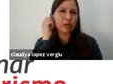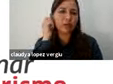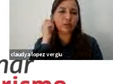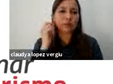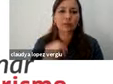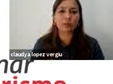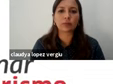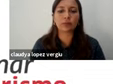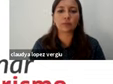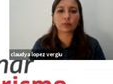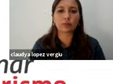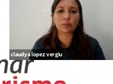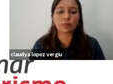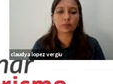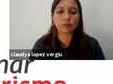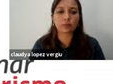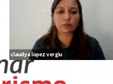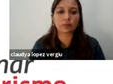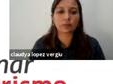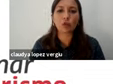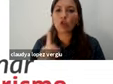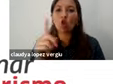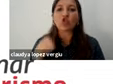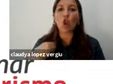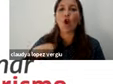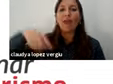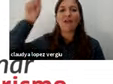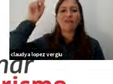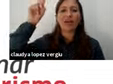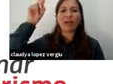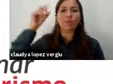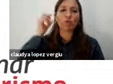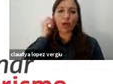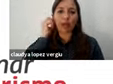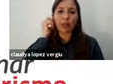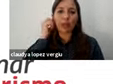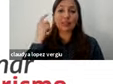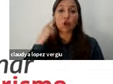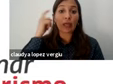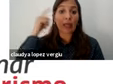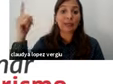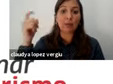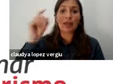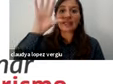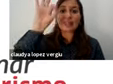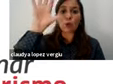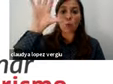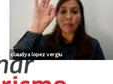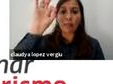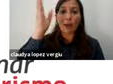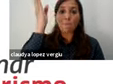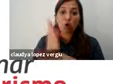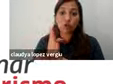de que la gerente general sea mujer o que haya más del 50% de los socios sean mujeres,